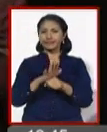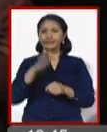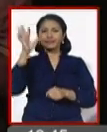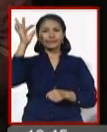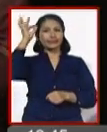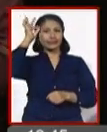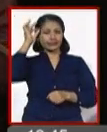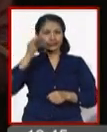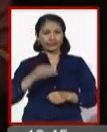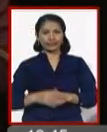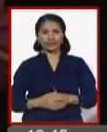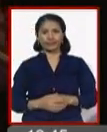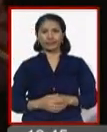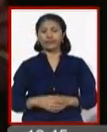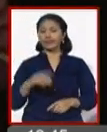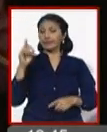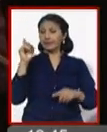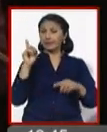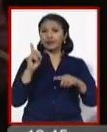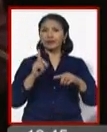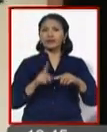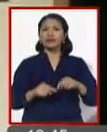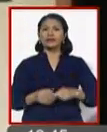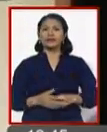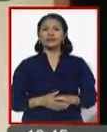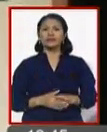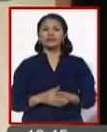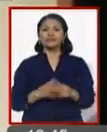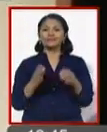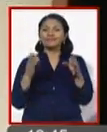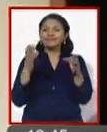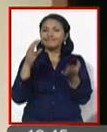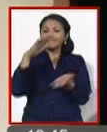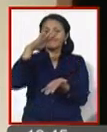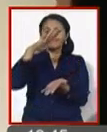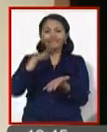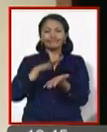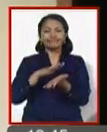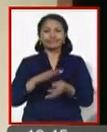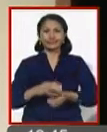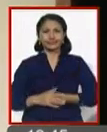fiscal no podemos reducirlo